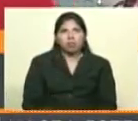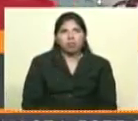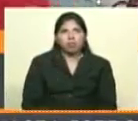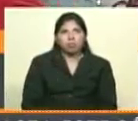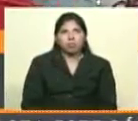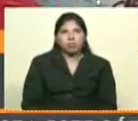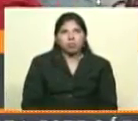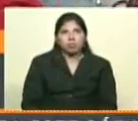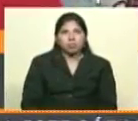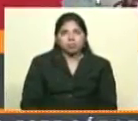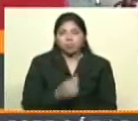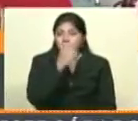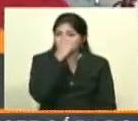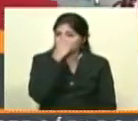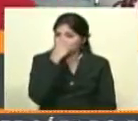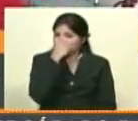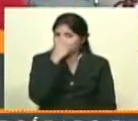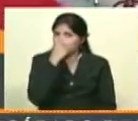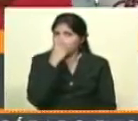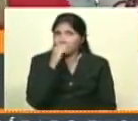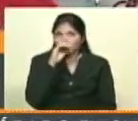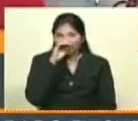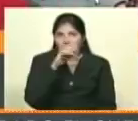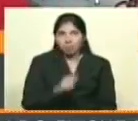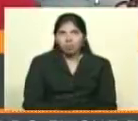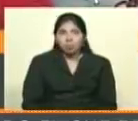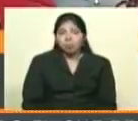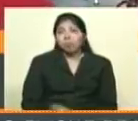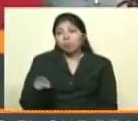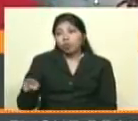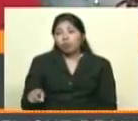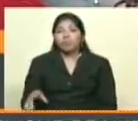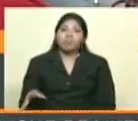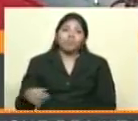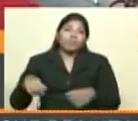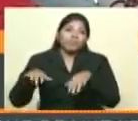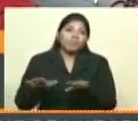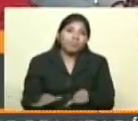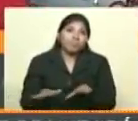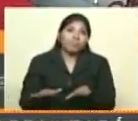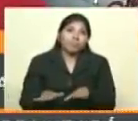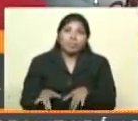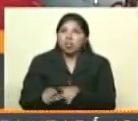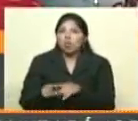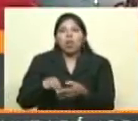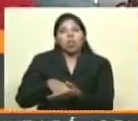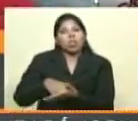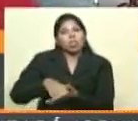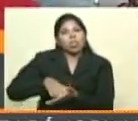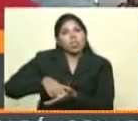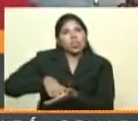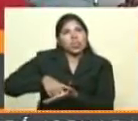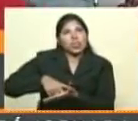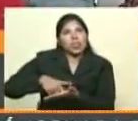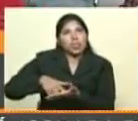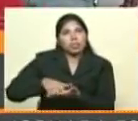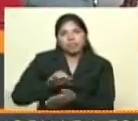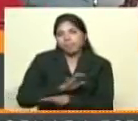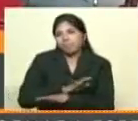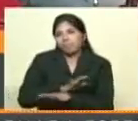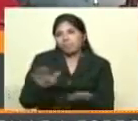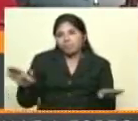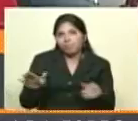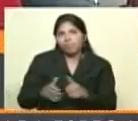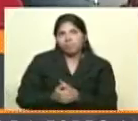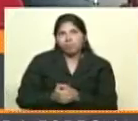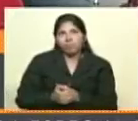cuerpo del cargado de negocio. Ramos Alup, te rendiste. Ramos Alup, te pusiste de rodillas. Ramos Alup, lanzaste Acción